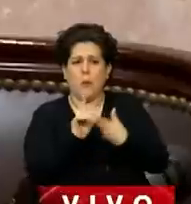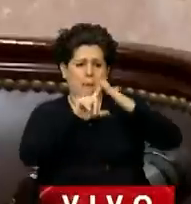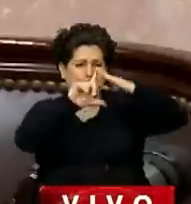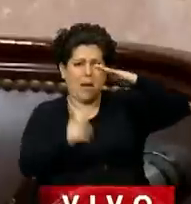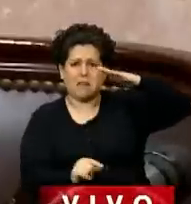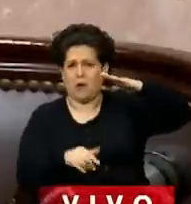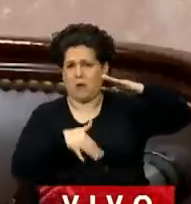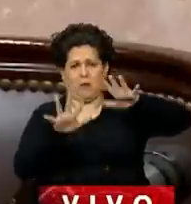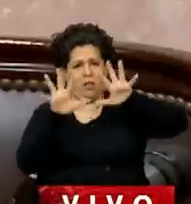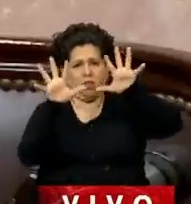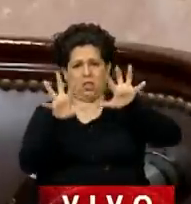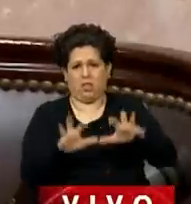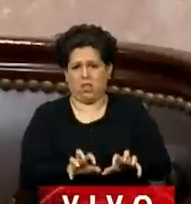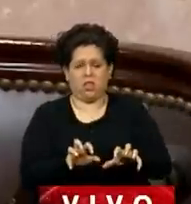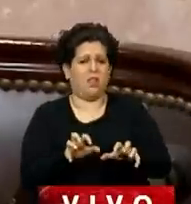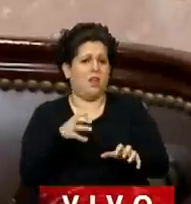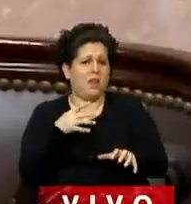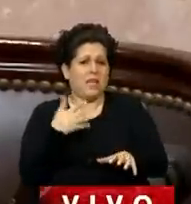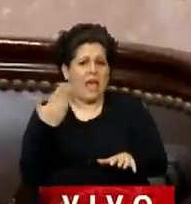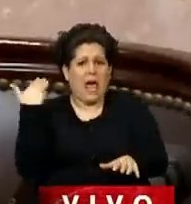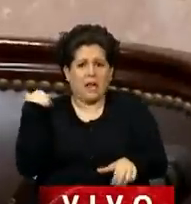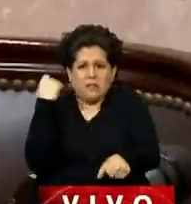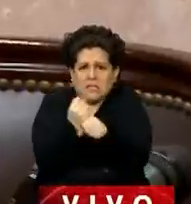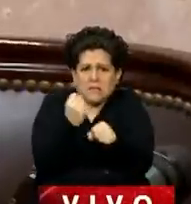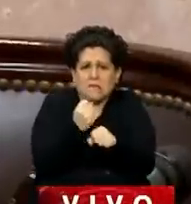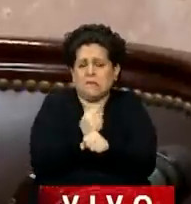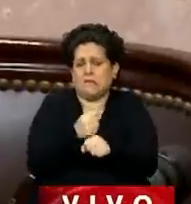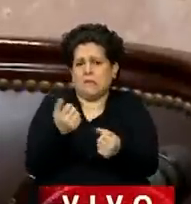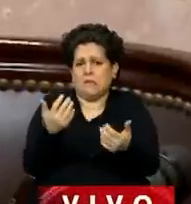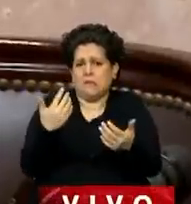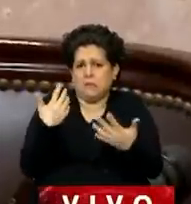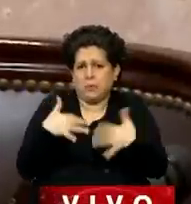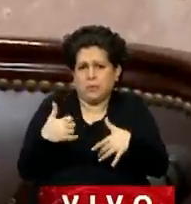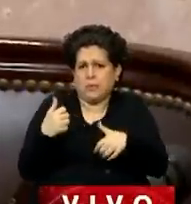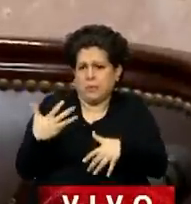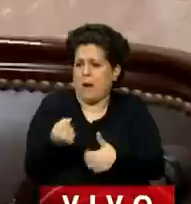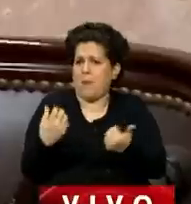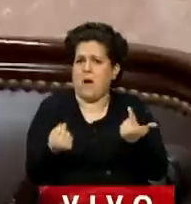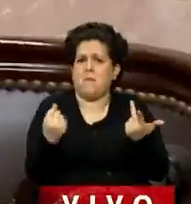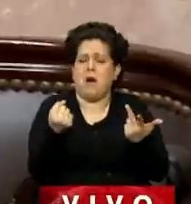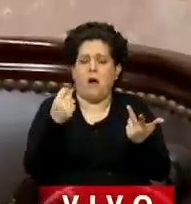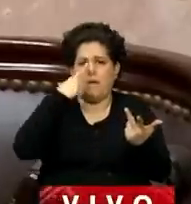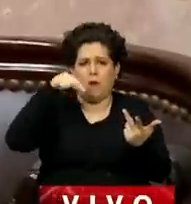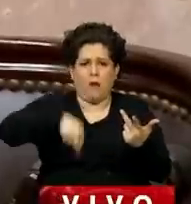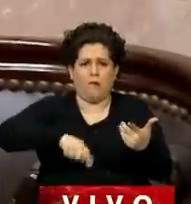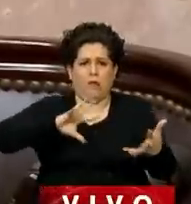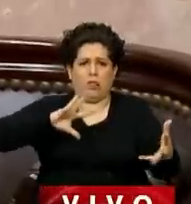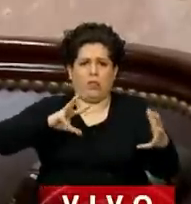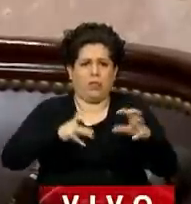ganada con sangre sudor y trabajo unos oportunistas